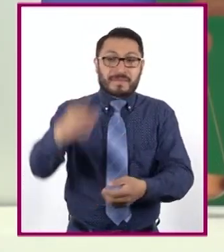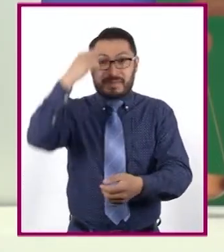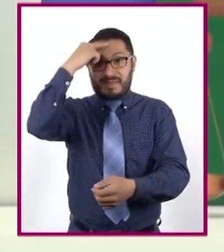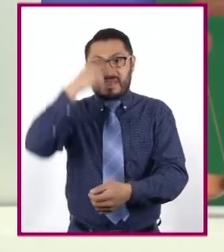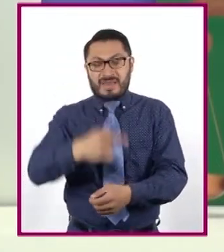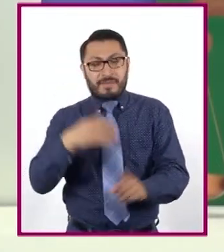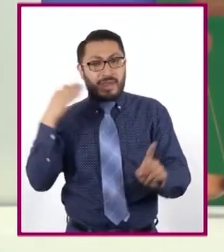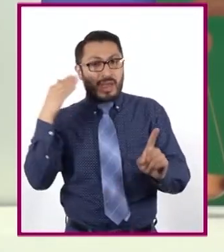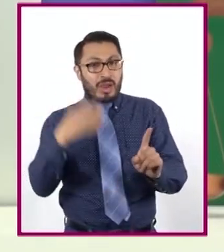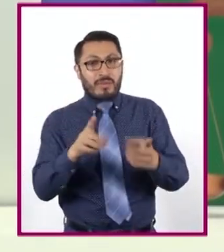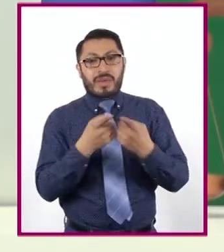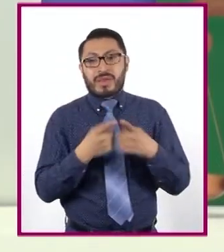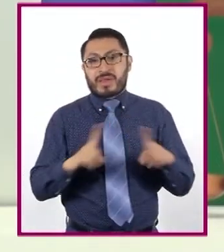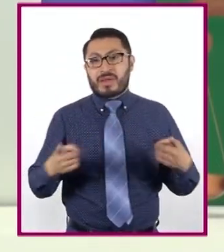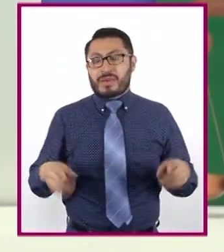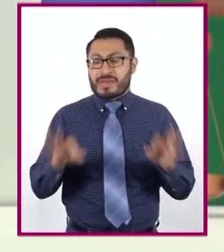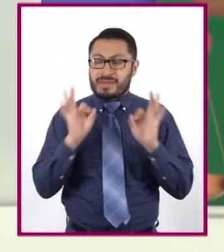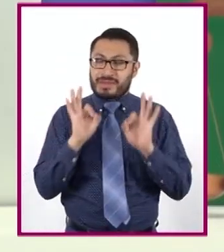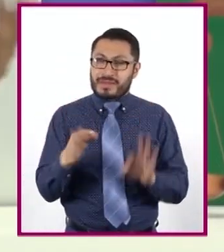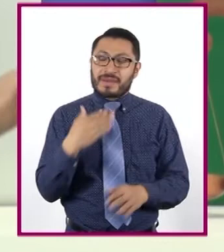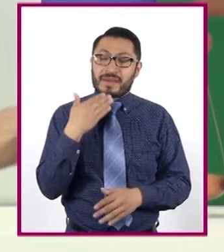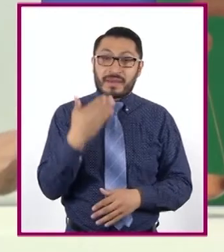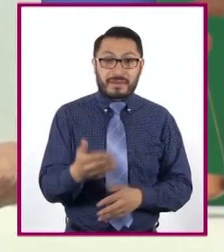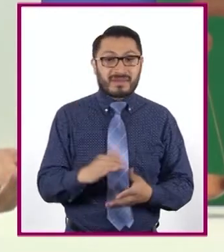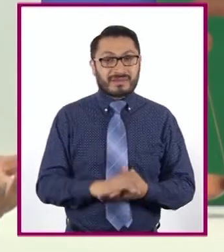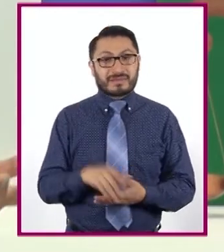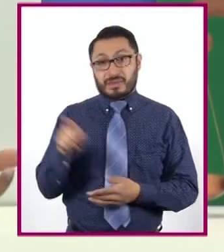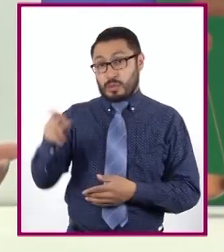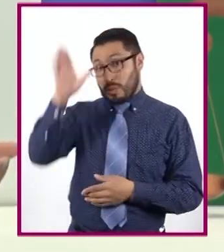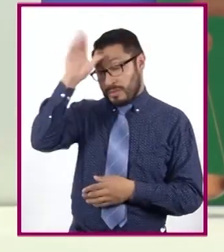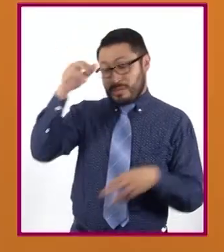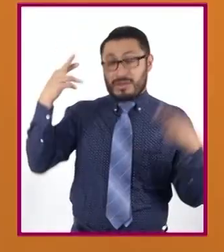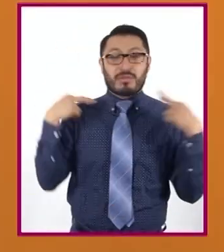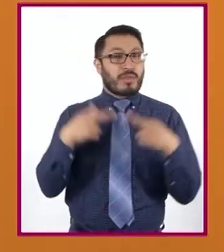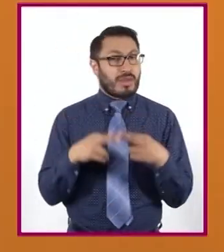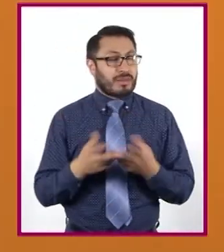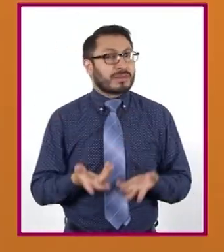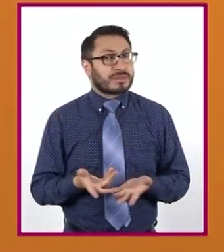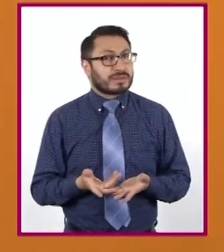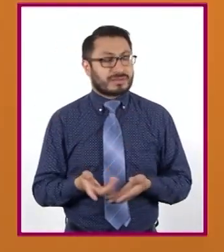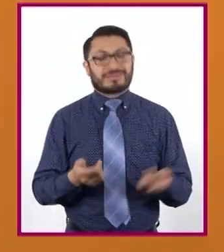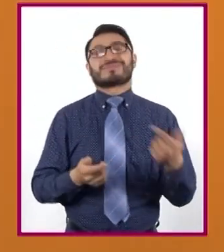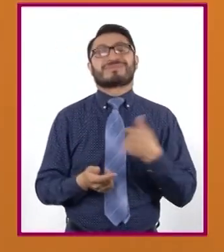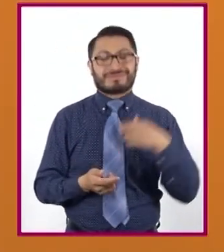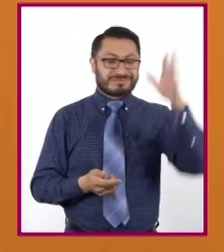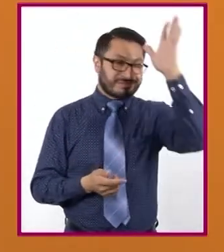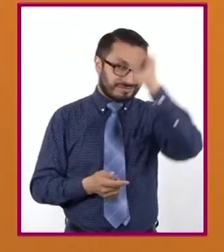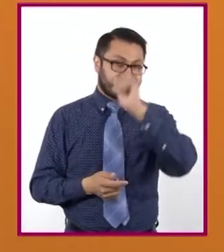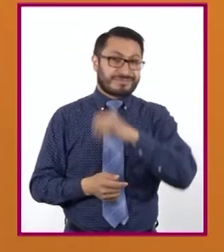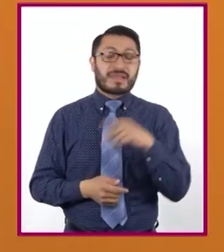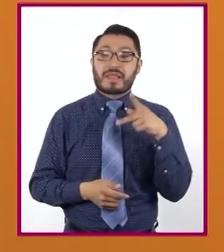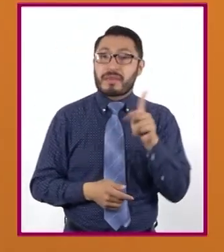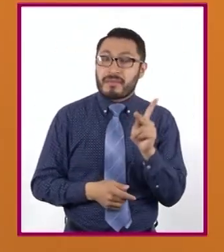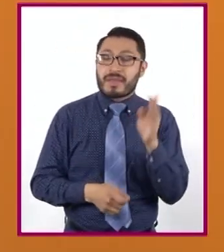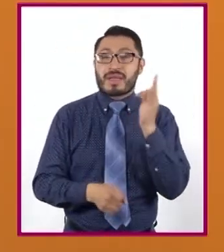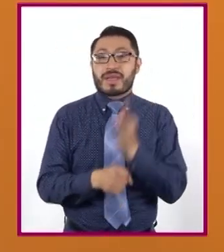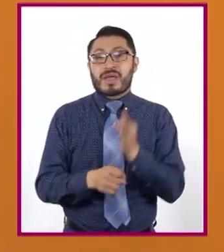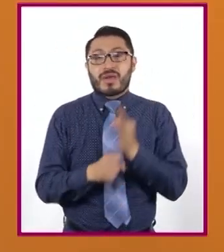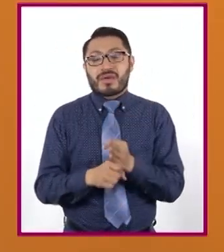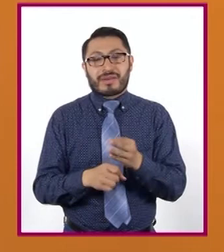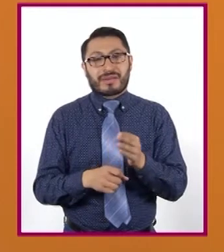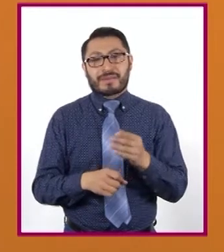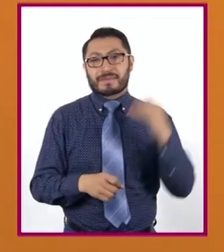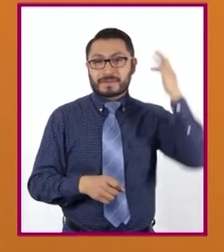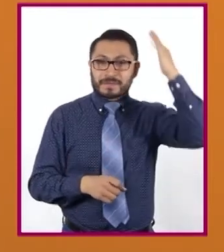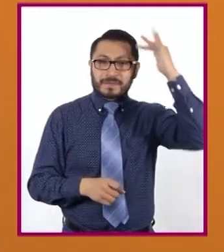para desarrollarse de manera integral. ¿Está de acuerdo, maestro? Estoy de acuerdo, pero es momento de realizar una